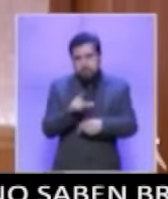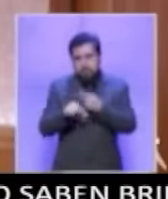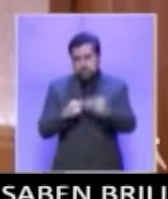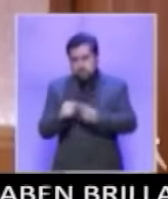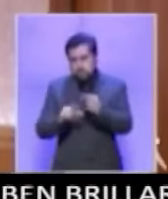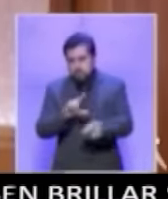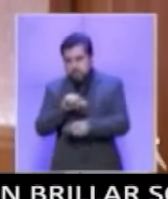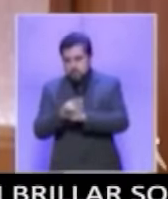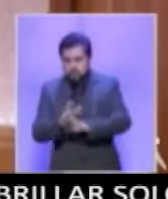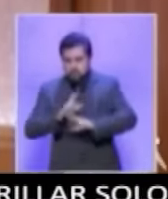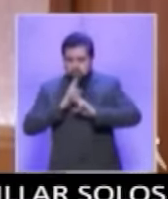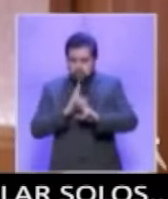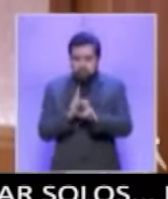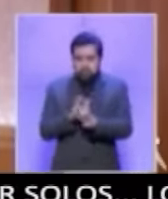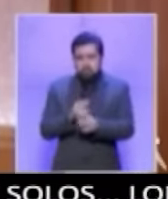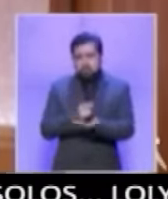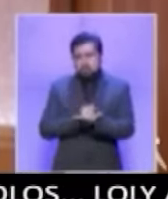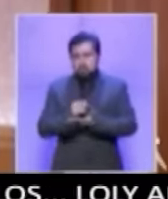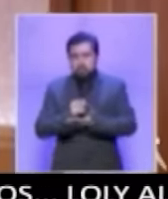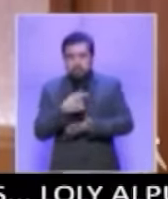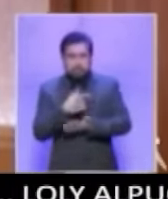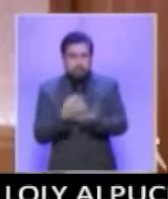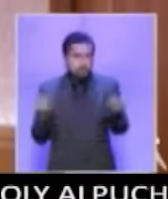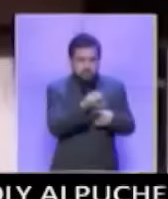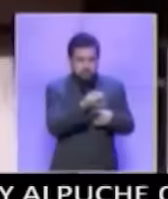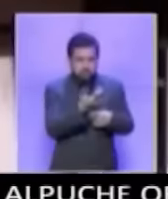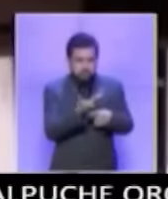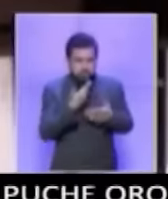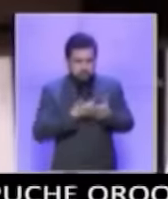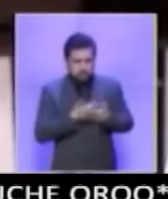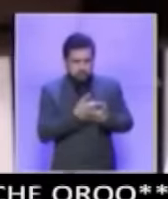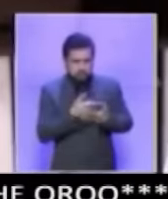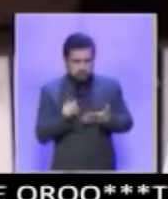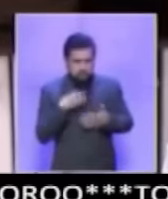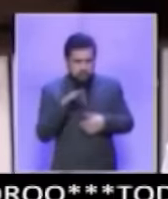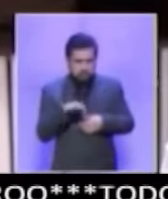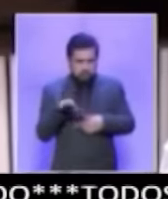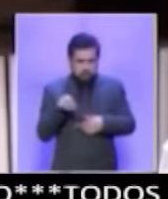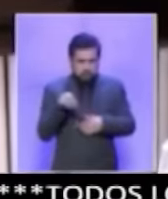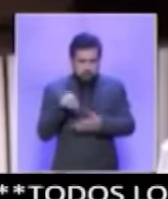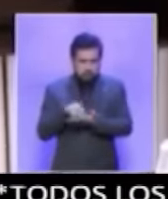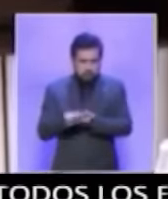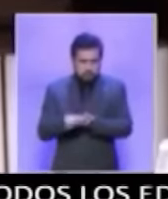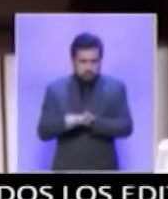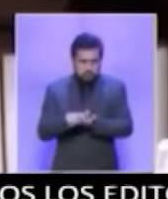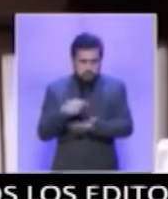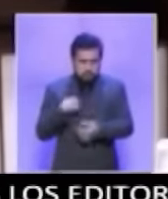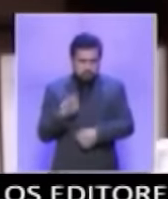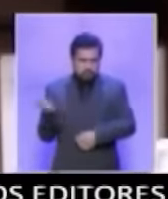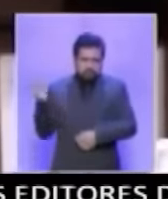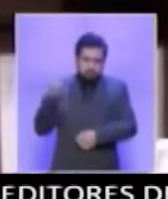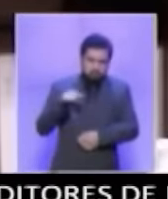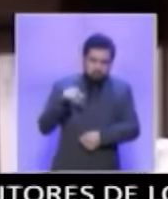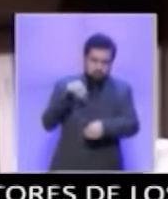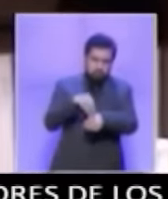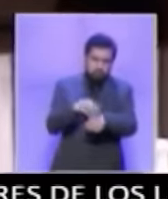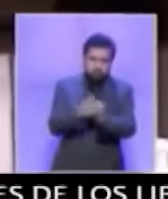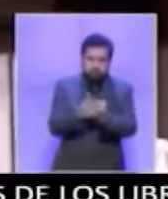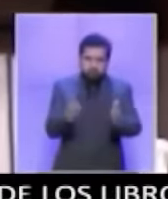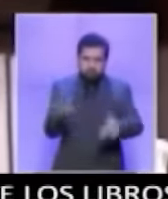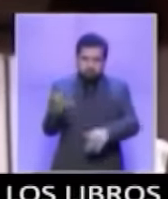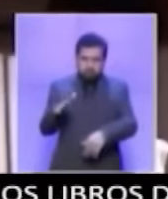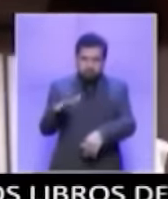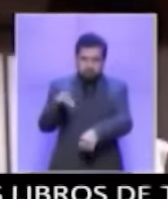legislativas a la par del frente amplio México la propuesta de separación de cargo fue elaborada por la